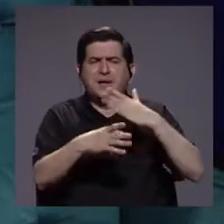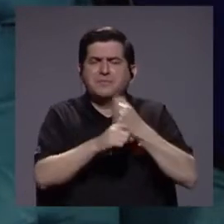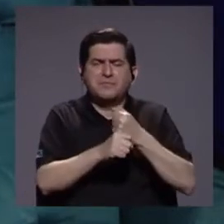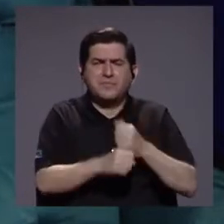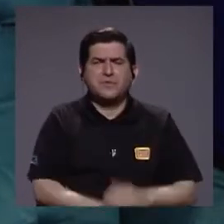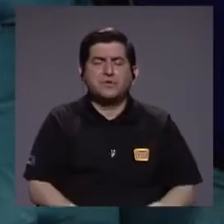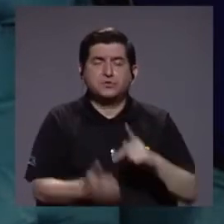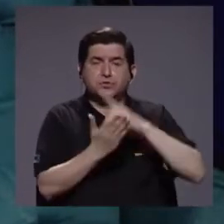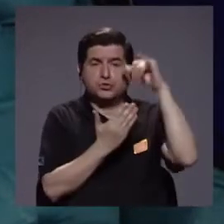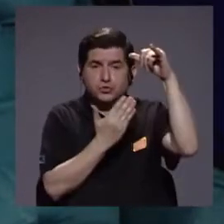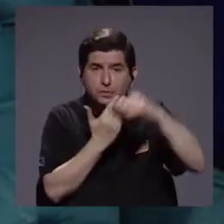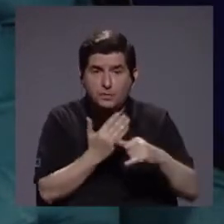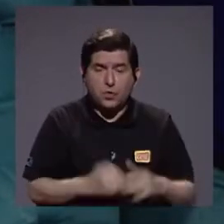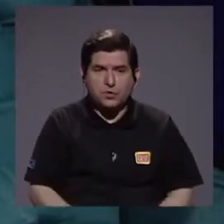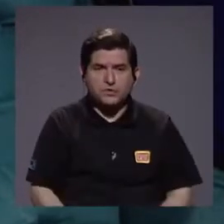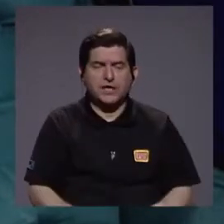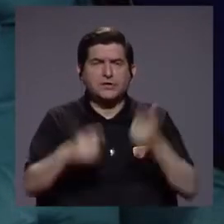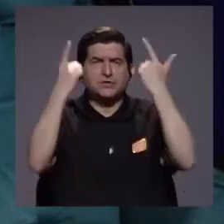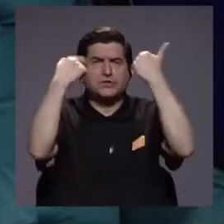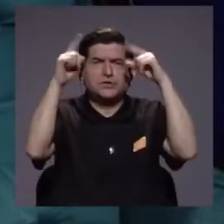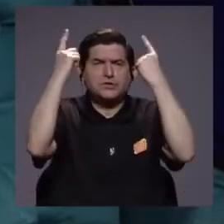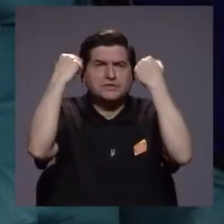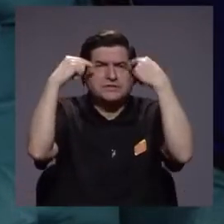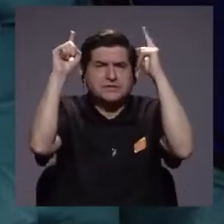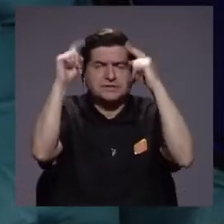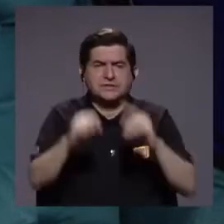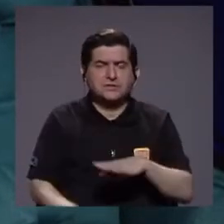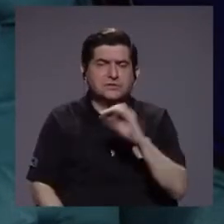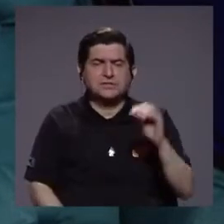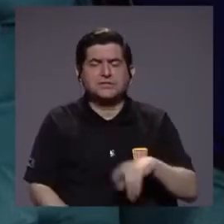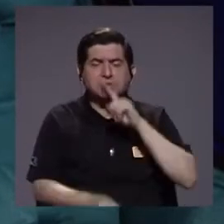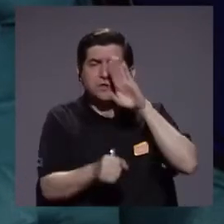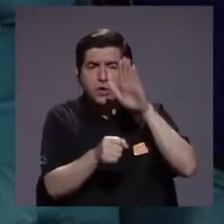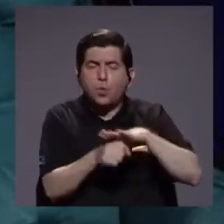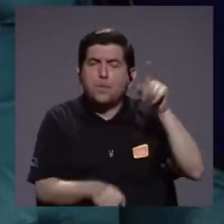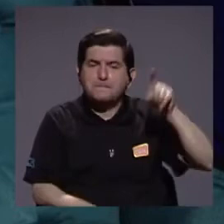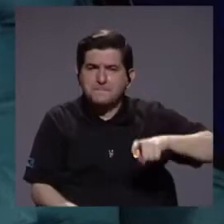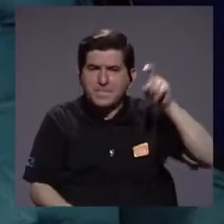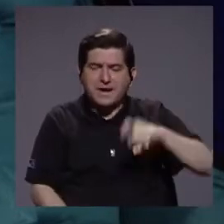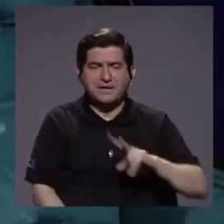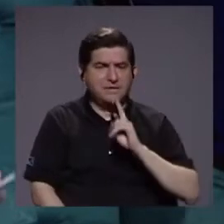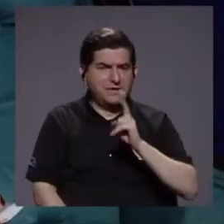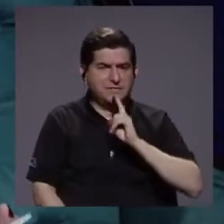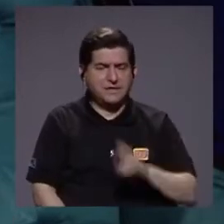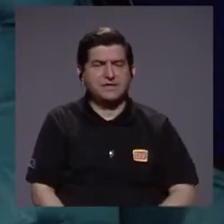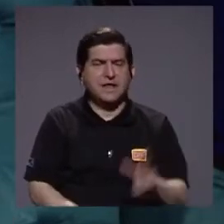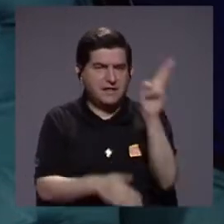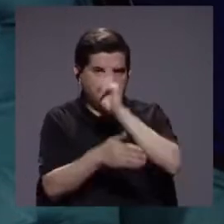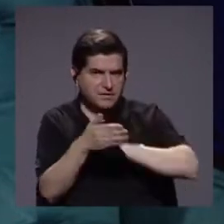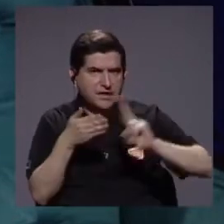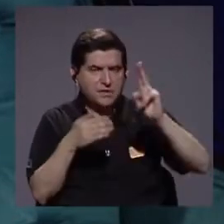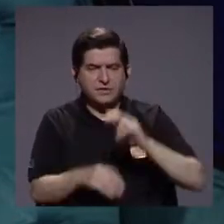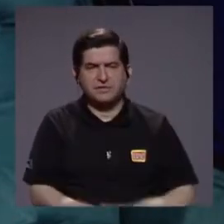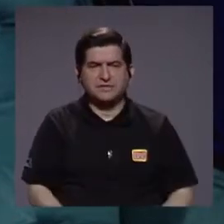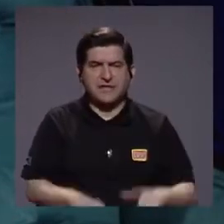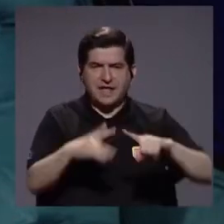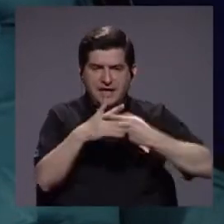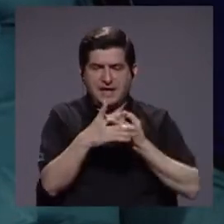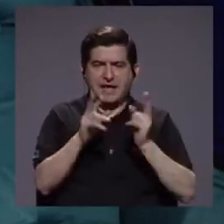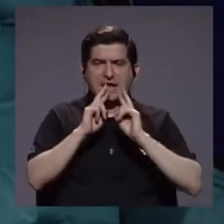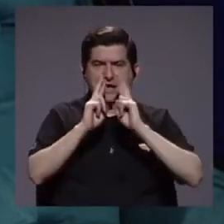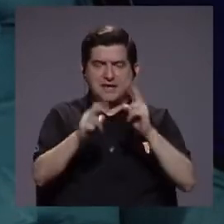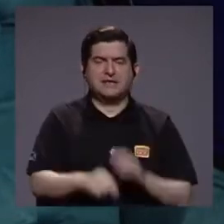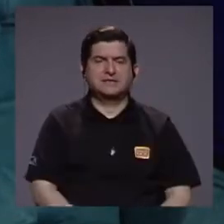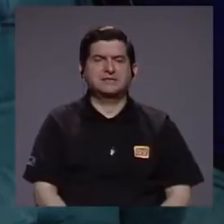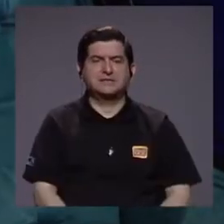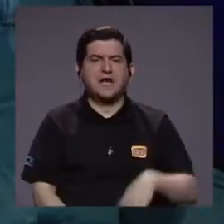para que los proyectos sean eficientes y se ajusten a las necesidades reales de la universidad? Inicia respondiendo